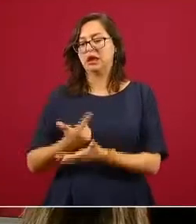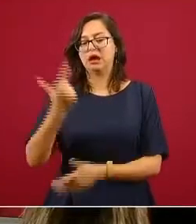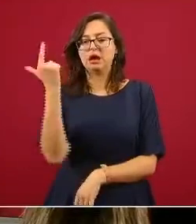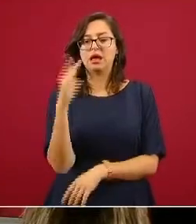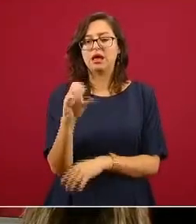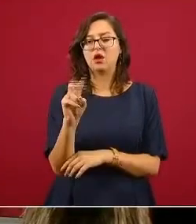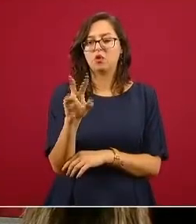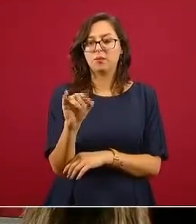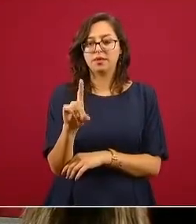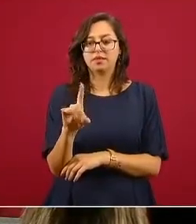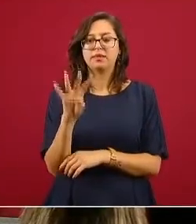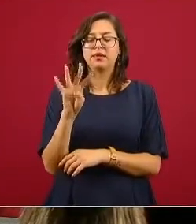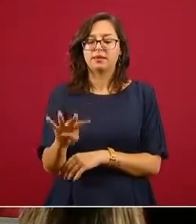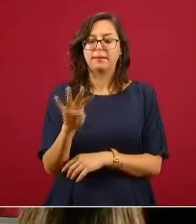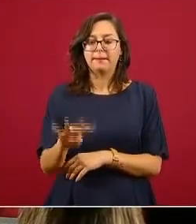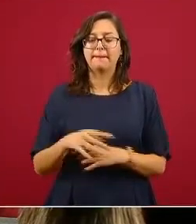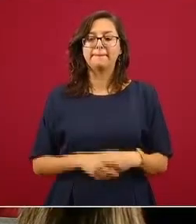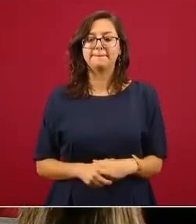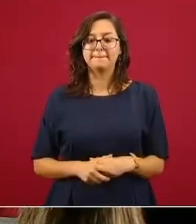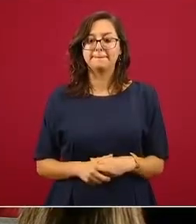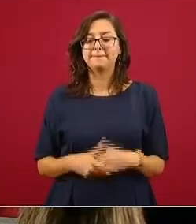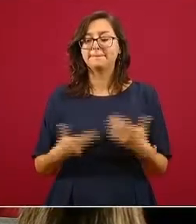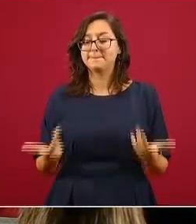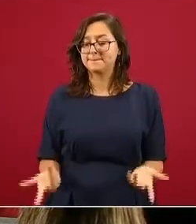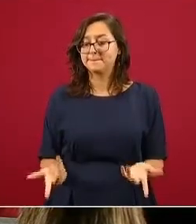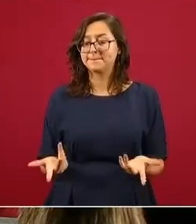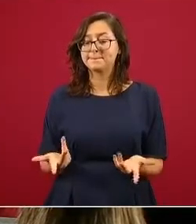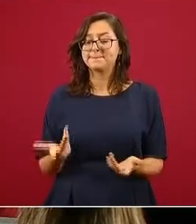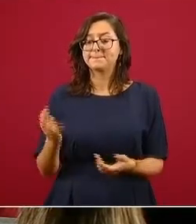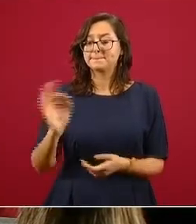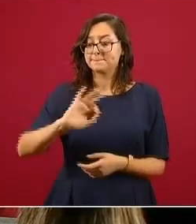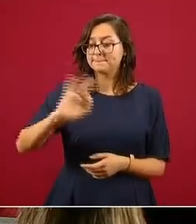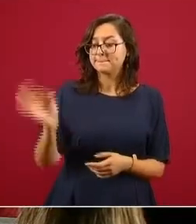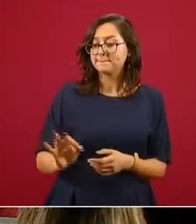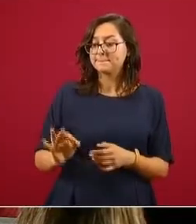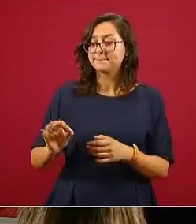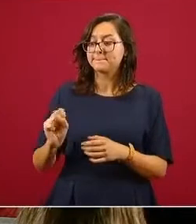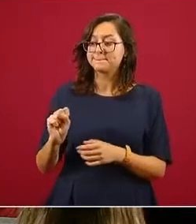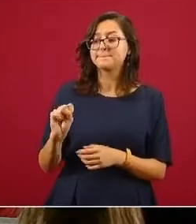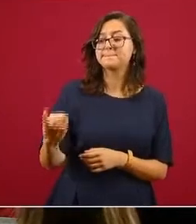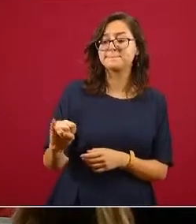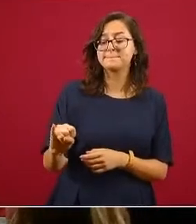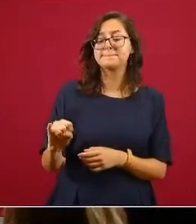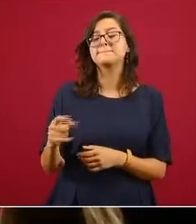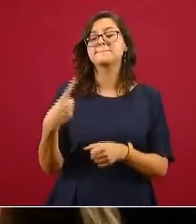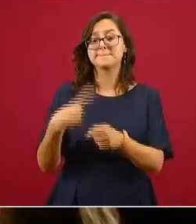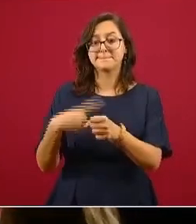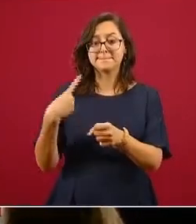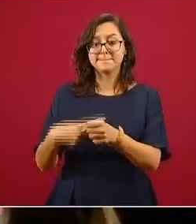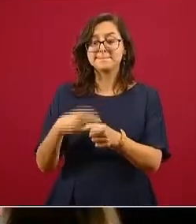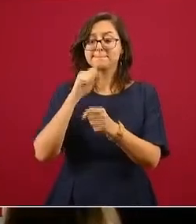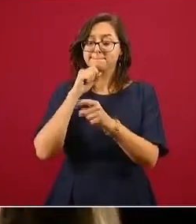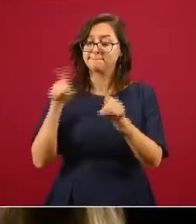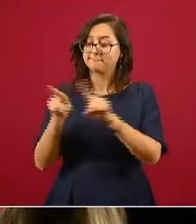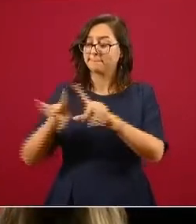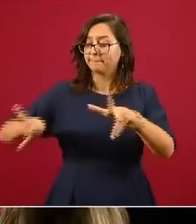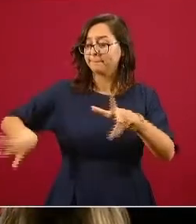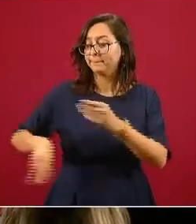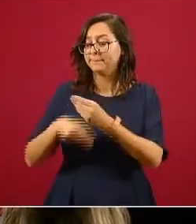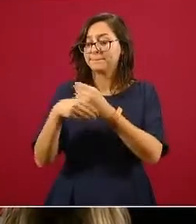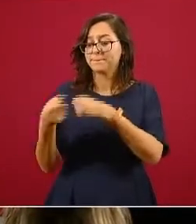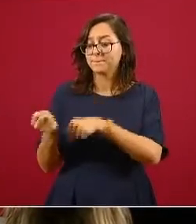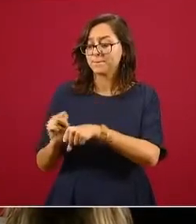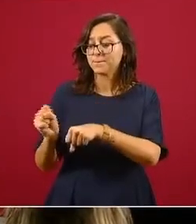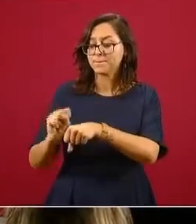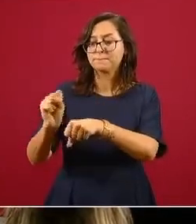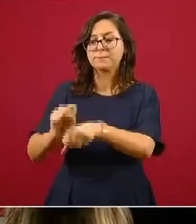COVID-19. Porcentaje de positividad, al igual que el acumulado de casos para cada una de las semanas, pues muestra